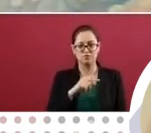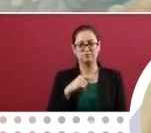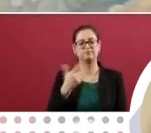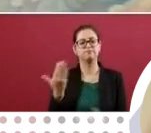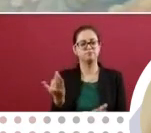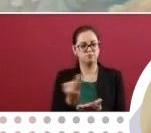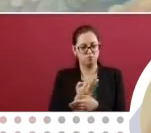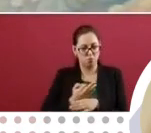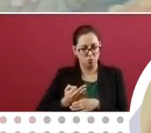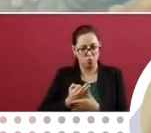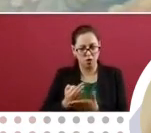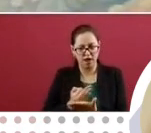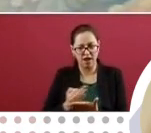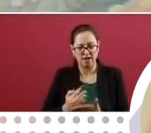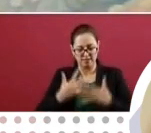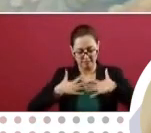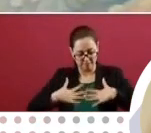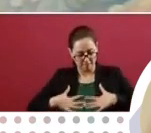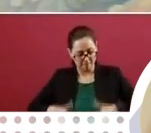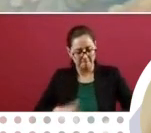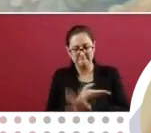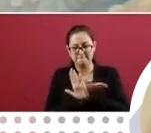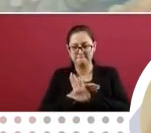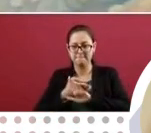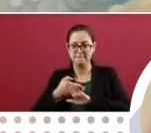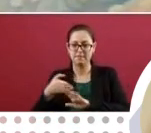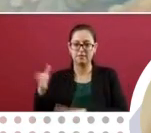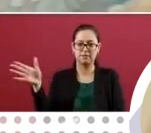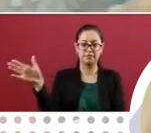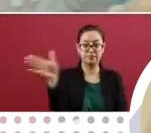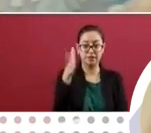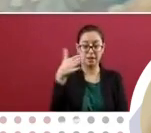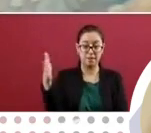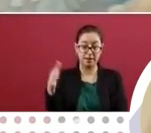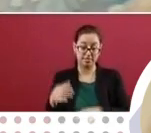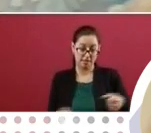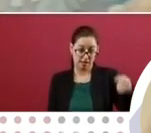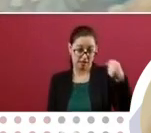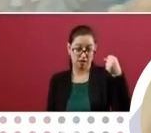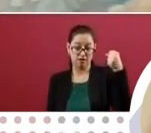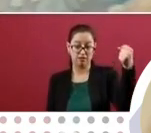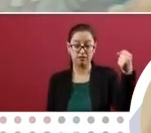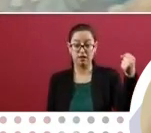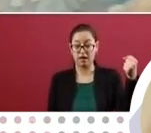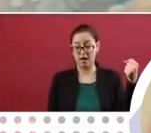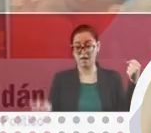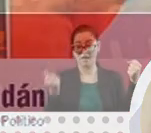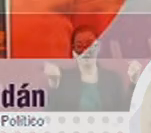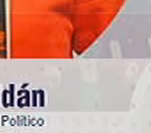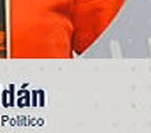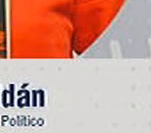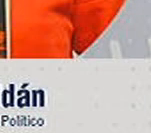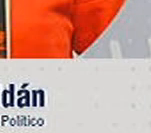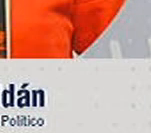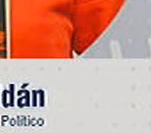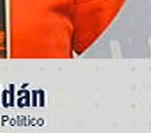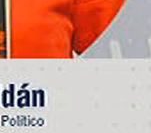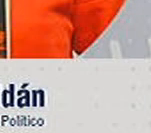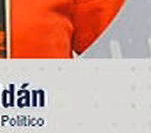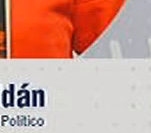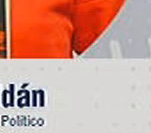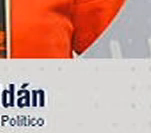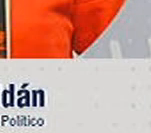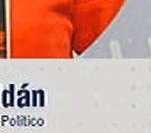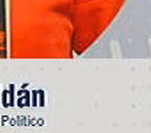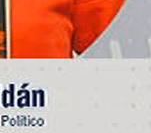hasta más información, Ayeli, pero bueno, es parte de la talacha. Gracias, como siempre, un placer, y estamos en contacto y siguiendo su información, como siempre. Por